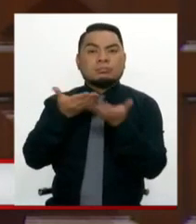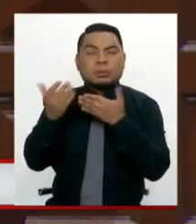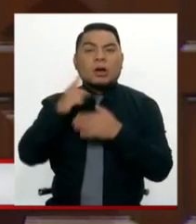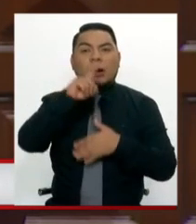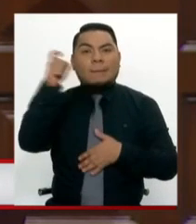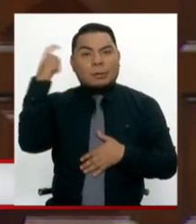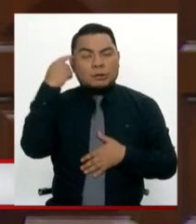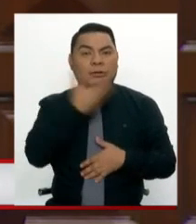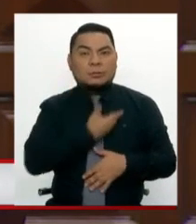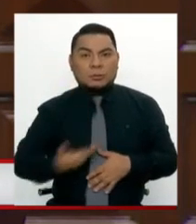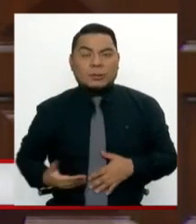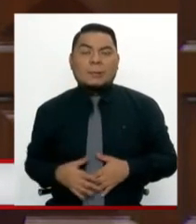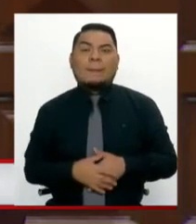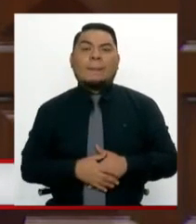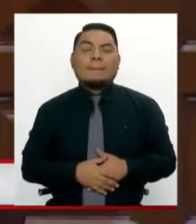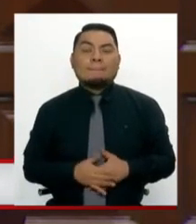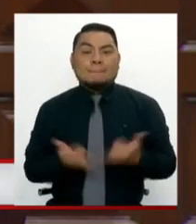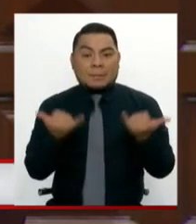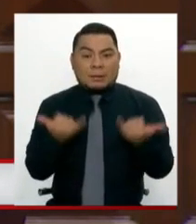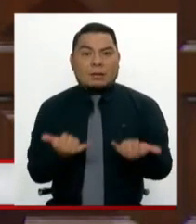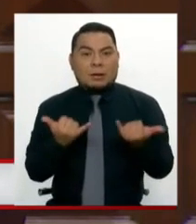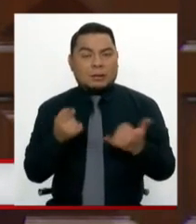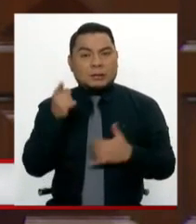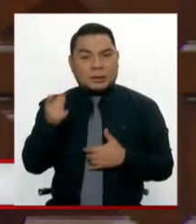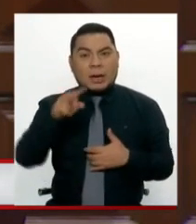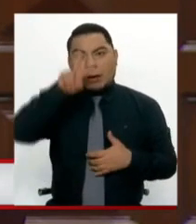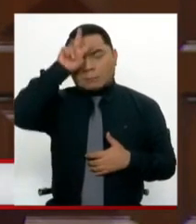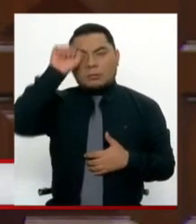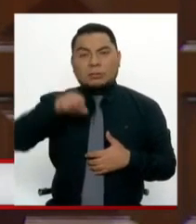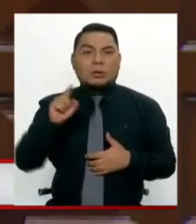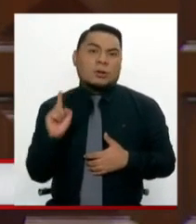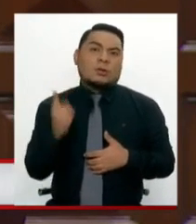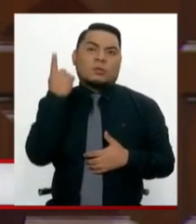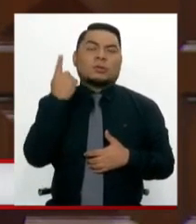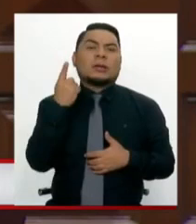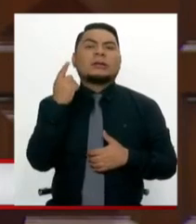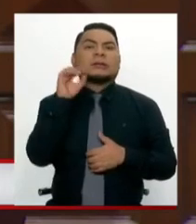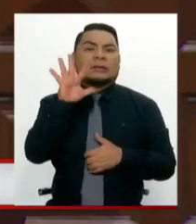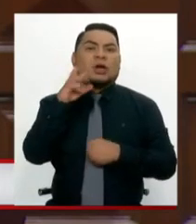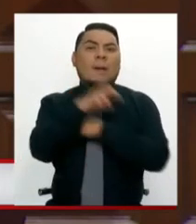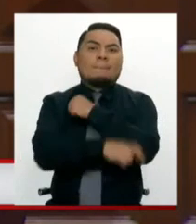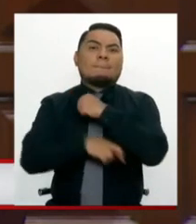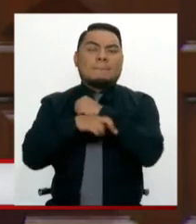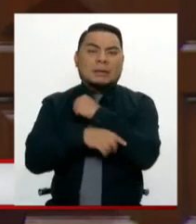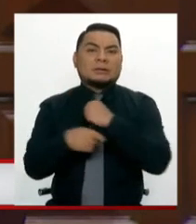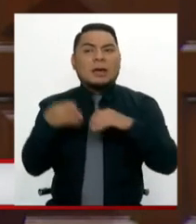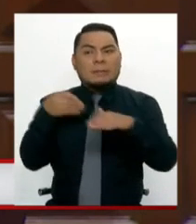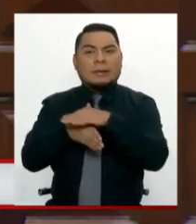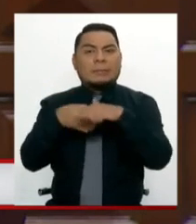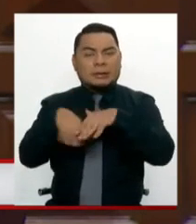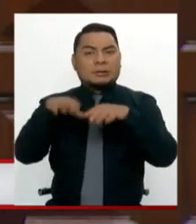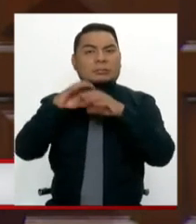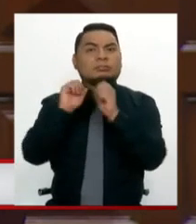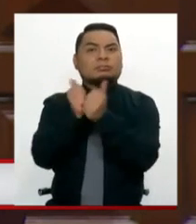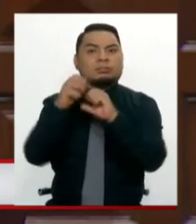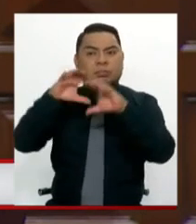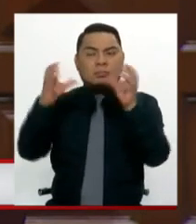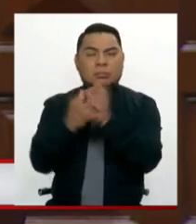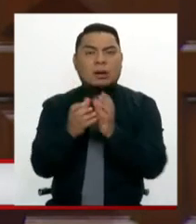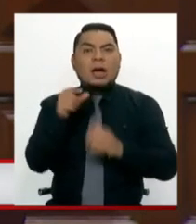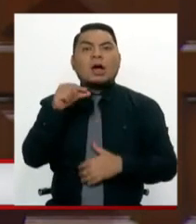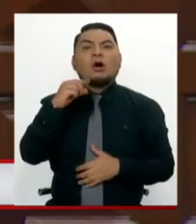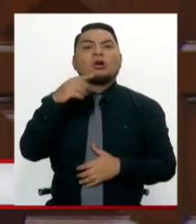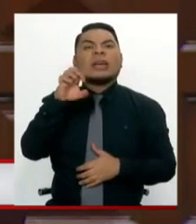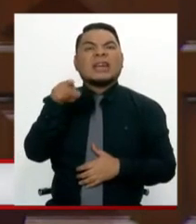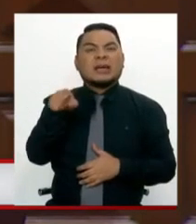sus políticas públicas. Actualmente, el Perú es uno de los 5 países en proceso de acceso a la OCDE. La OCDE